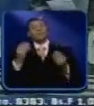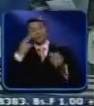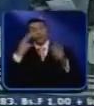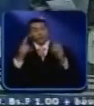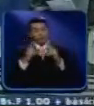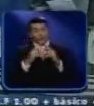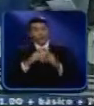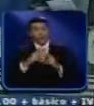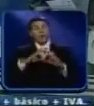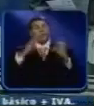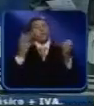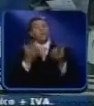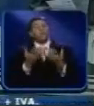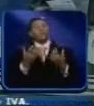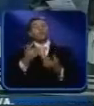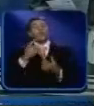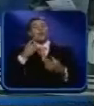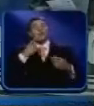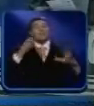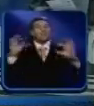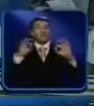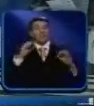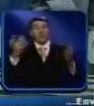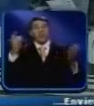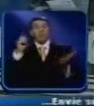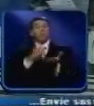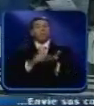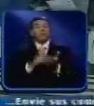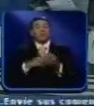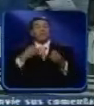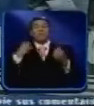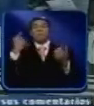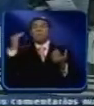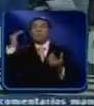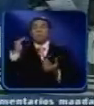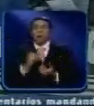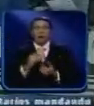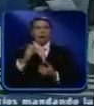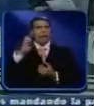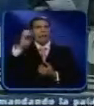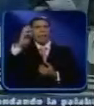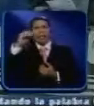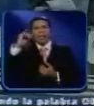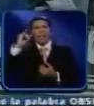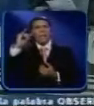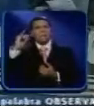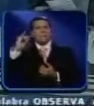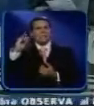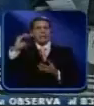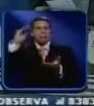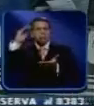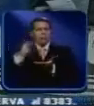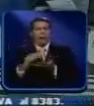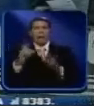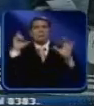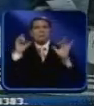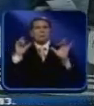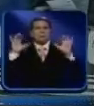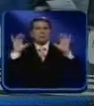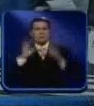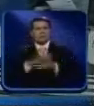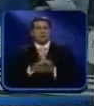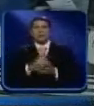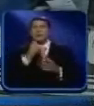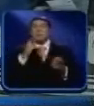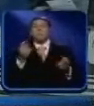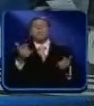El espectáculo con los números de audiencia más bajos de su historia se celebró la entrega número 61 de los premios Emmy. La serie Thirty Rock y Mad Men volvieron a